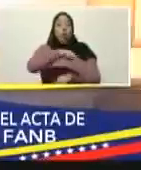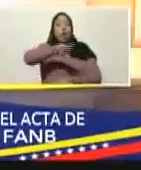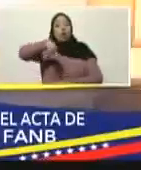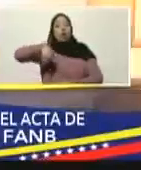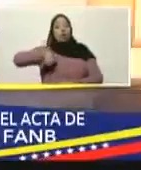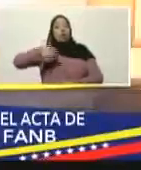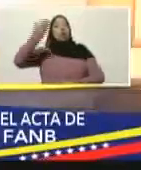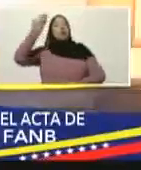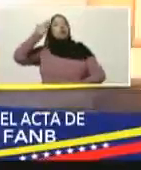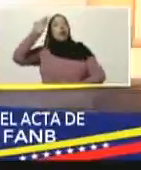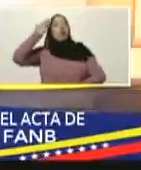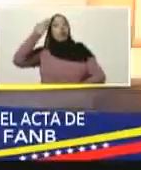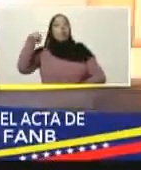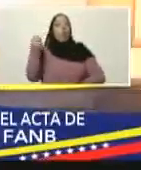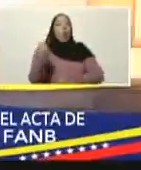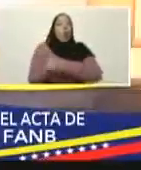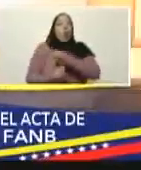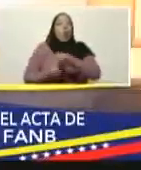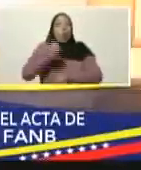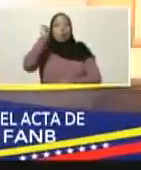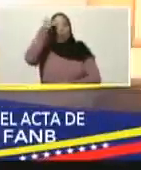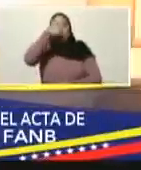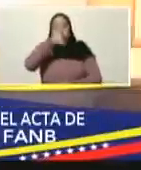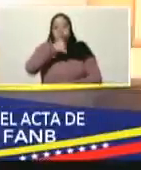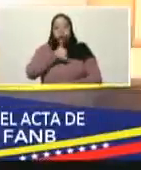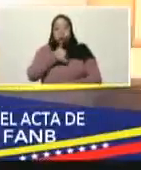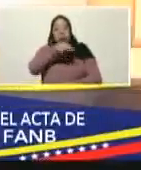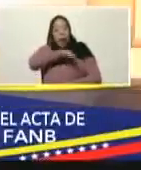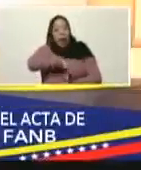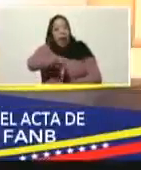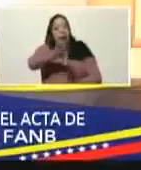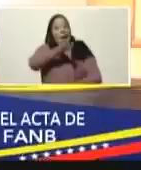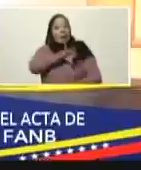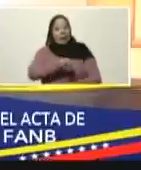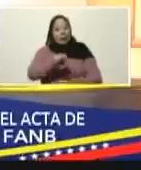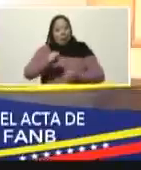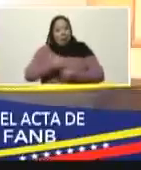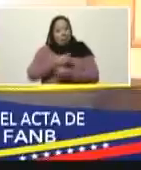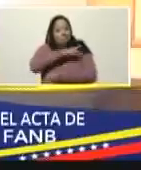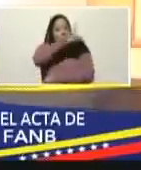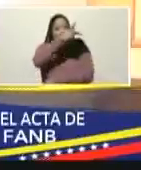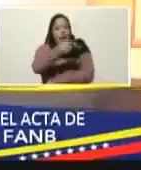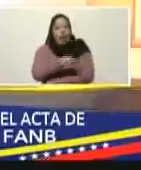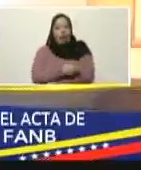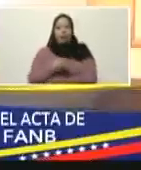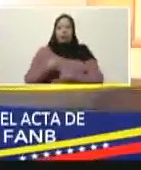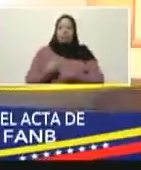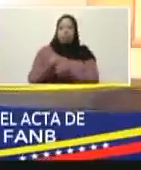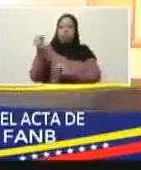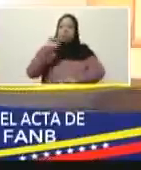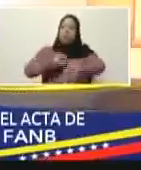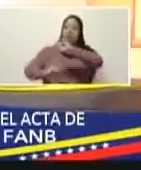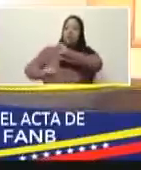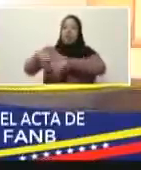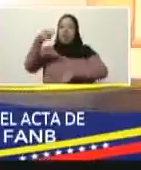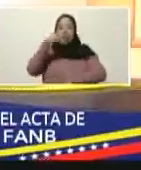sostener ese espíritu nacional valiente que defiende los